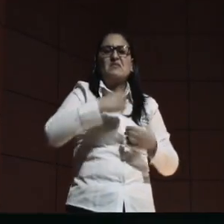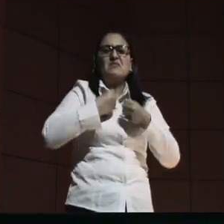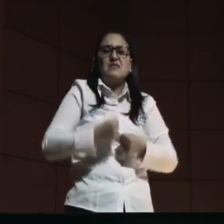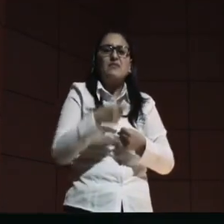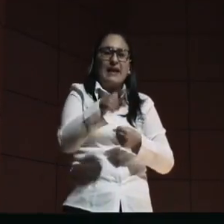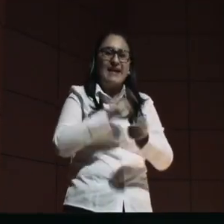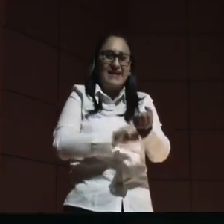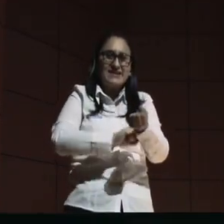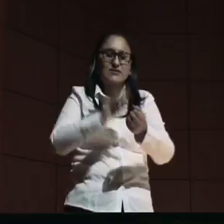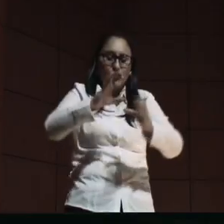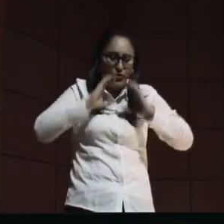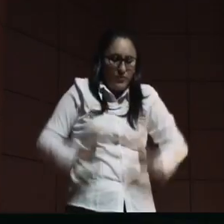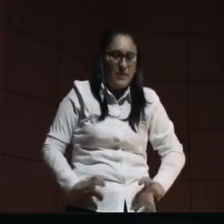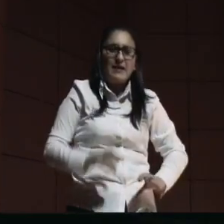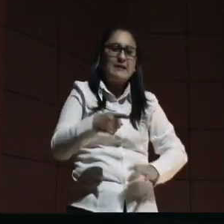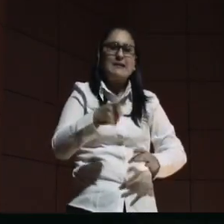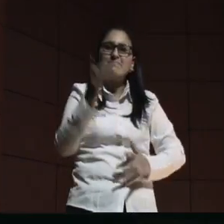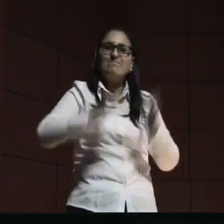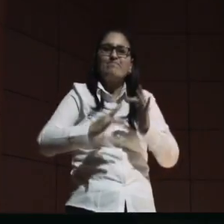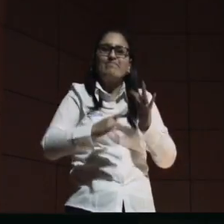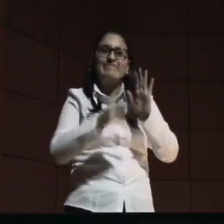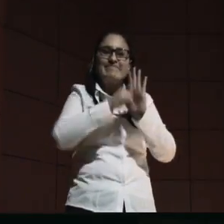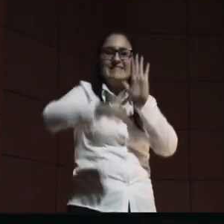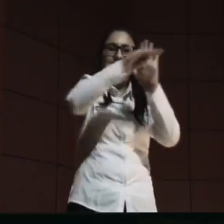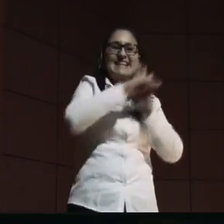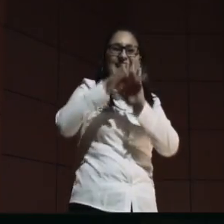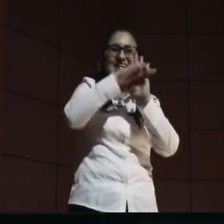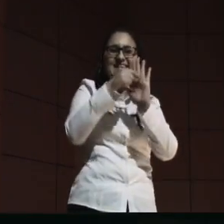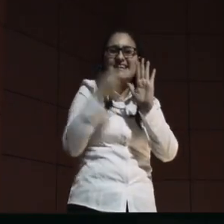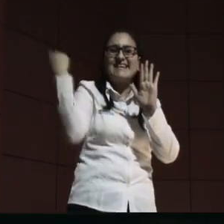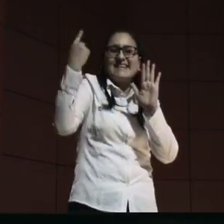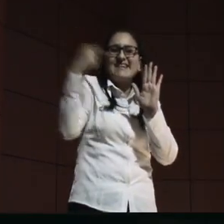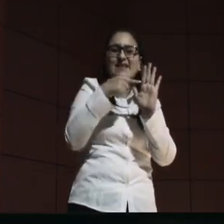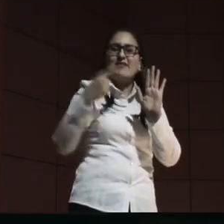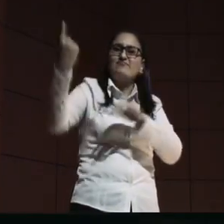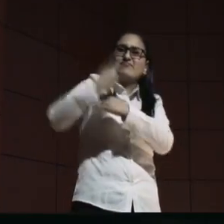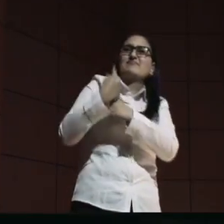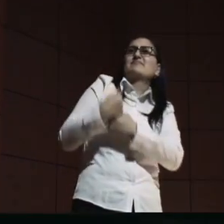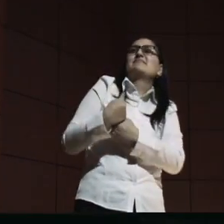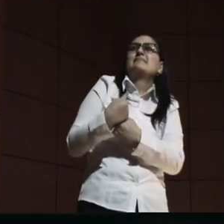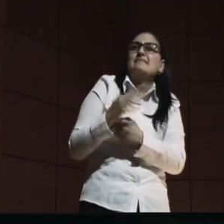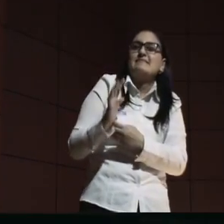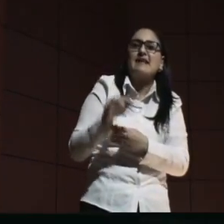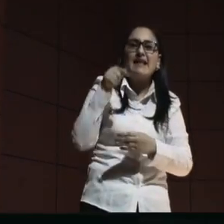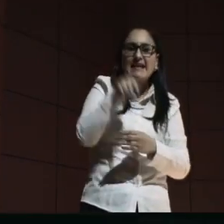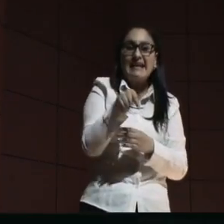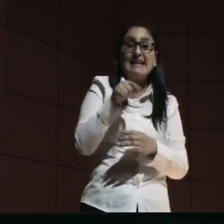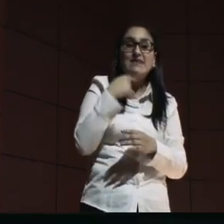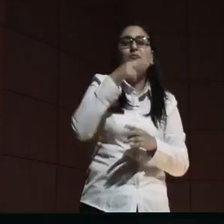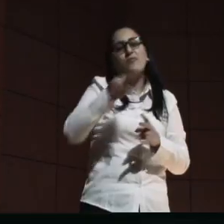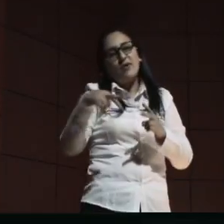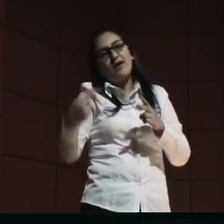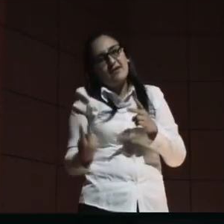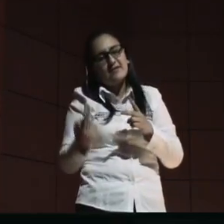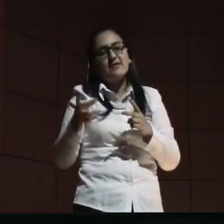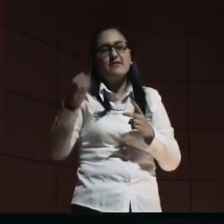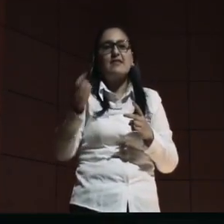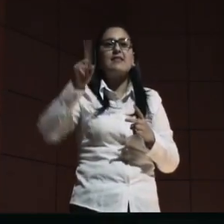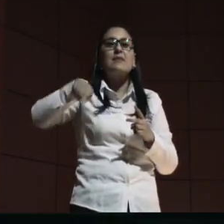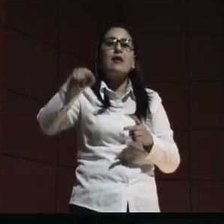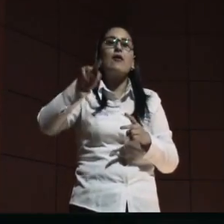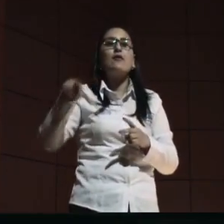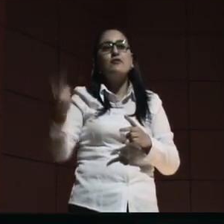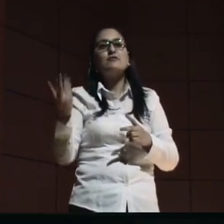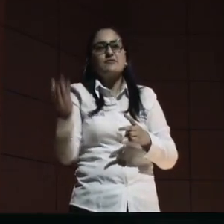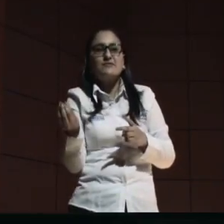unas características corporales que no cumplen con una estandarización corporal implantada por siglos. Y por el otro, se encuentran